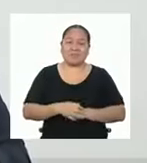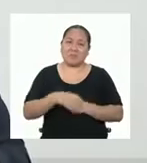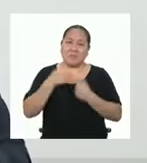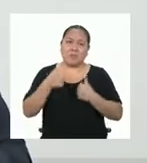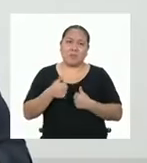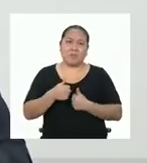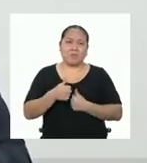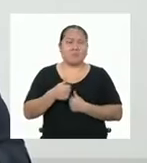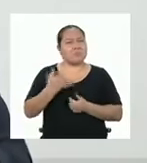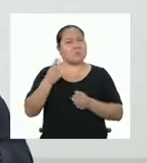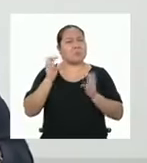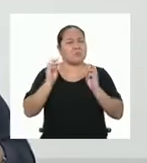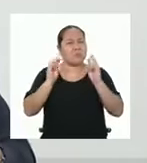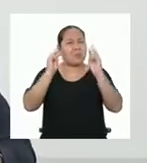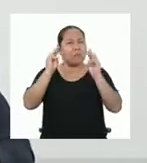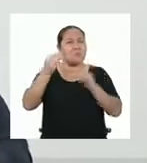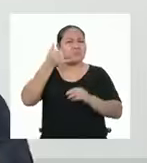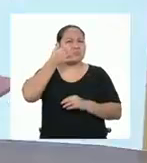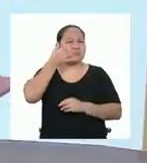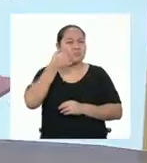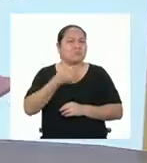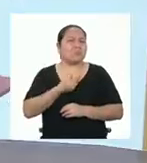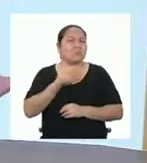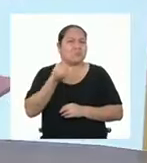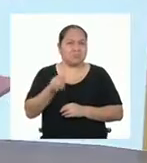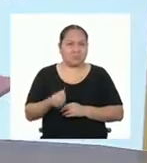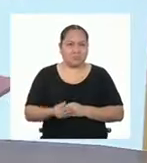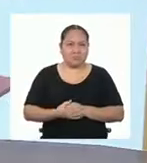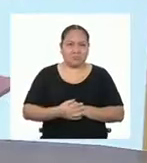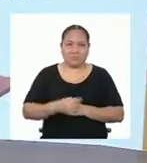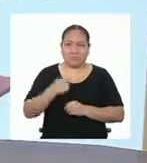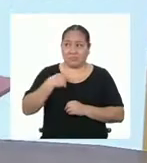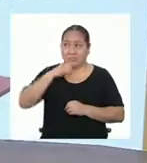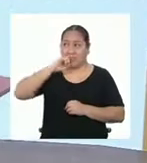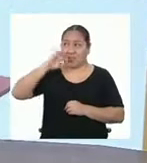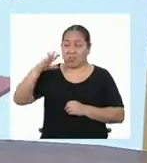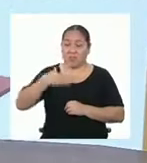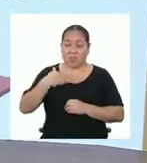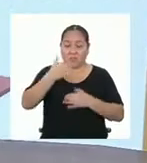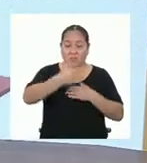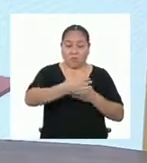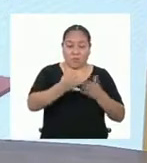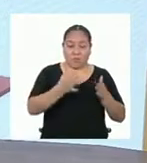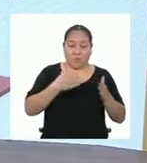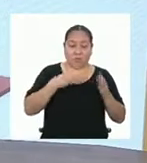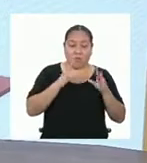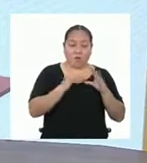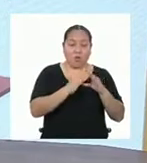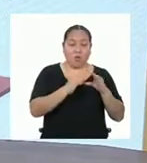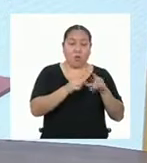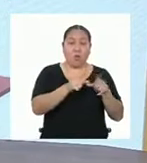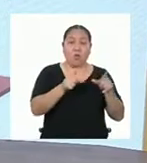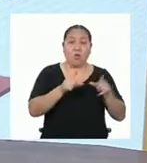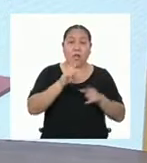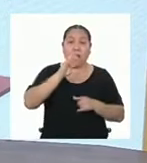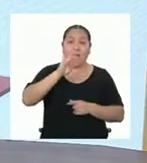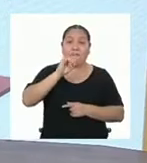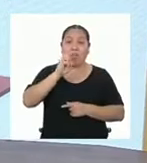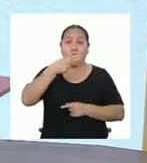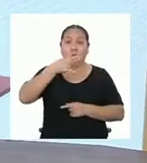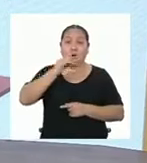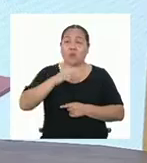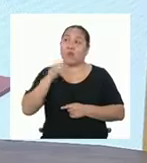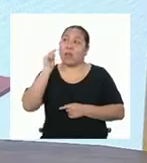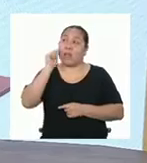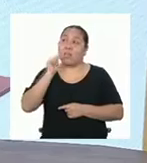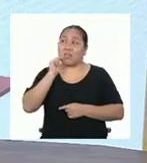¿a qué se debe ese milagro? ¿Para qué me llamabas? Bueno, como te acabo de contar, tengo un pequeño bioguerto en casa Y ahora, una tía